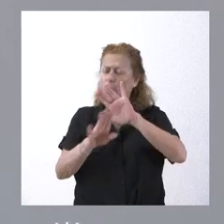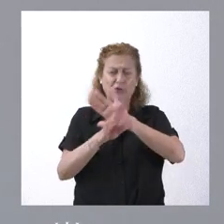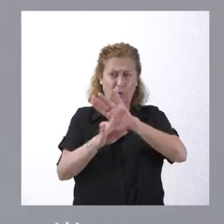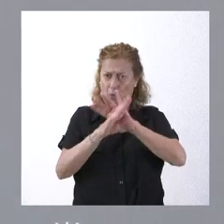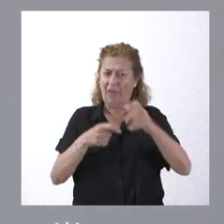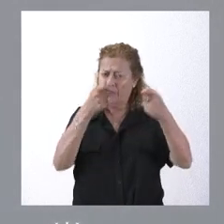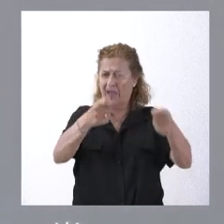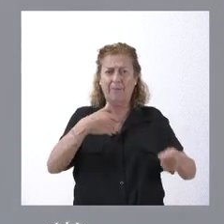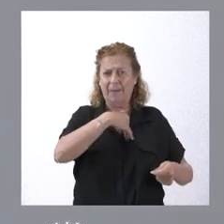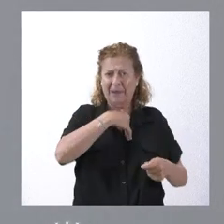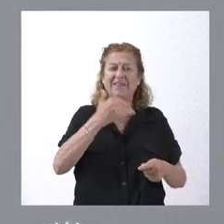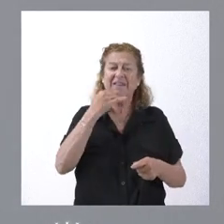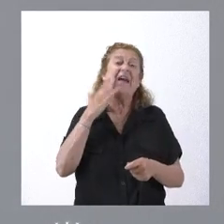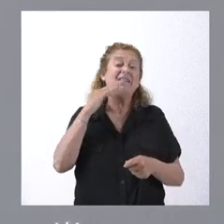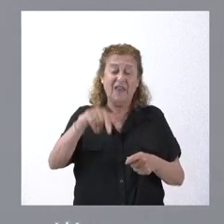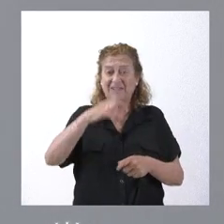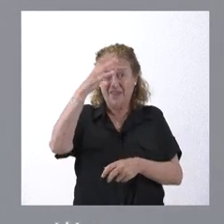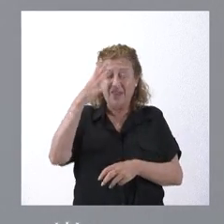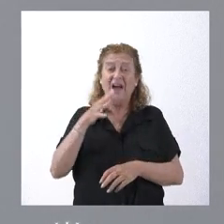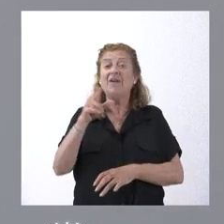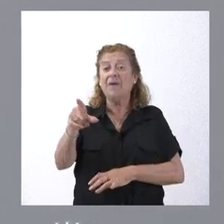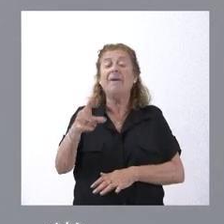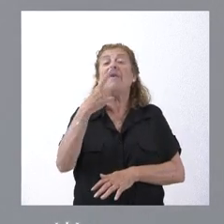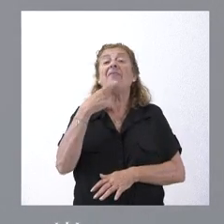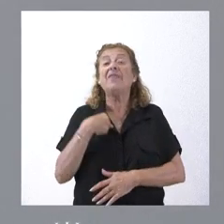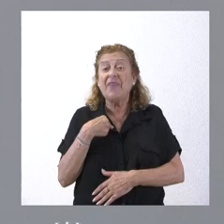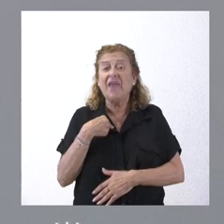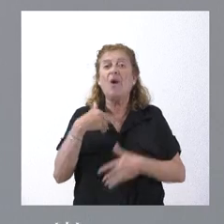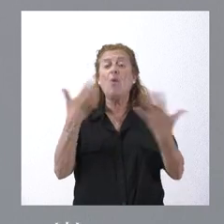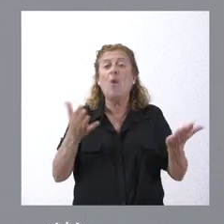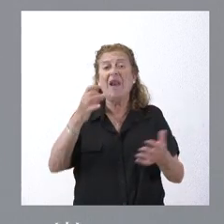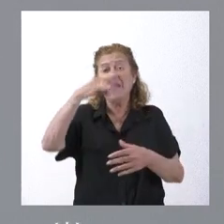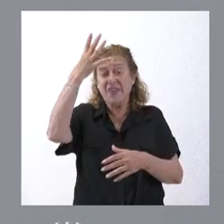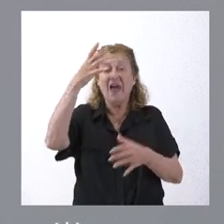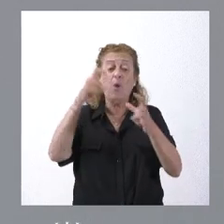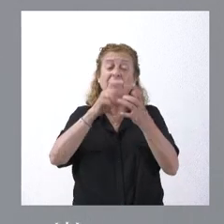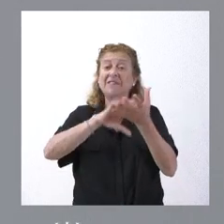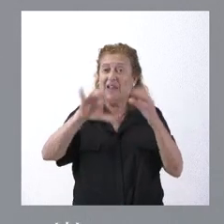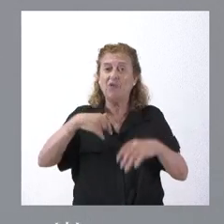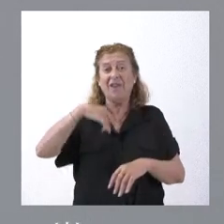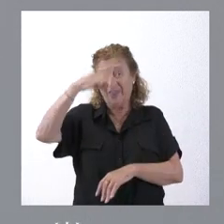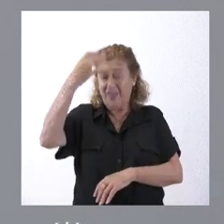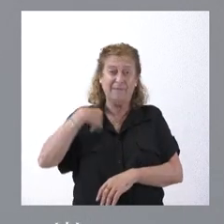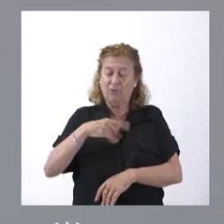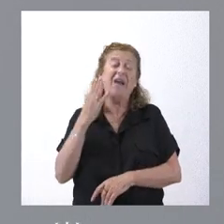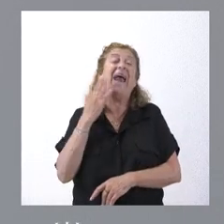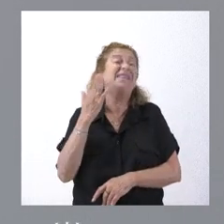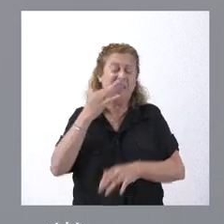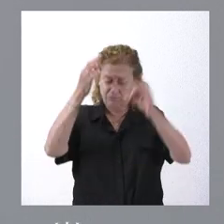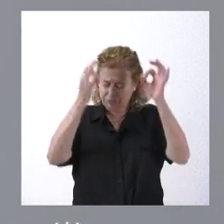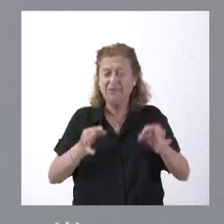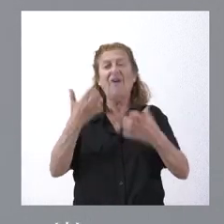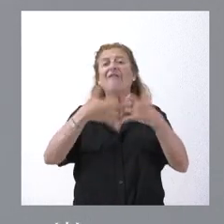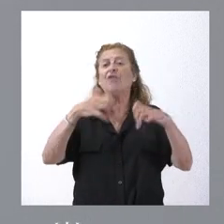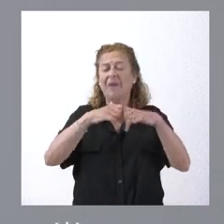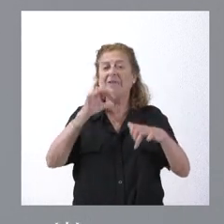garantiza esta idea. Si usted me señala cuál es la idea de la Junta de Castilla y León, pues la idea es seguir garantizando el funcionamiento del SERLA